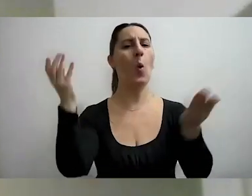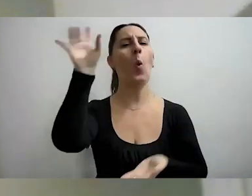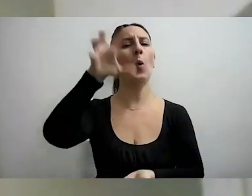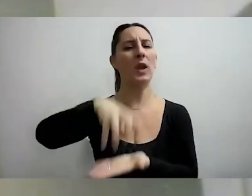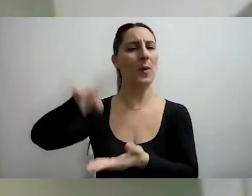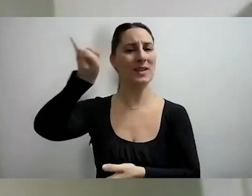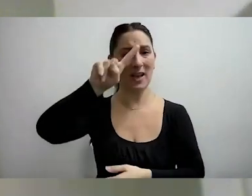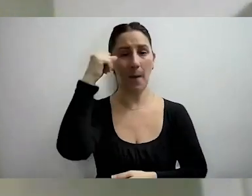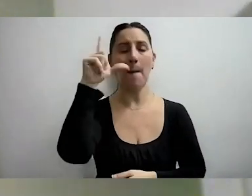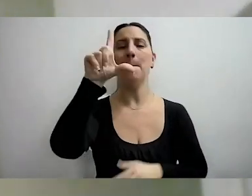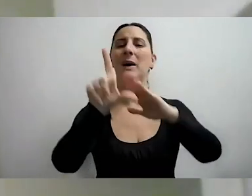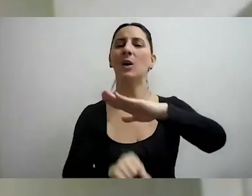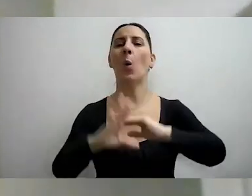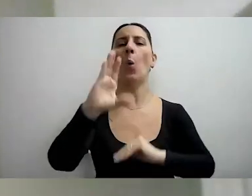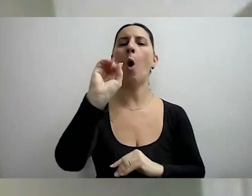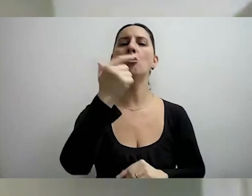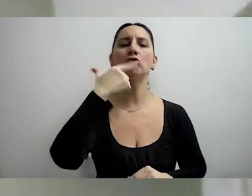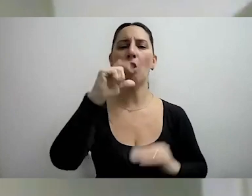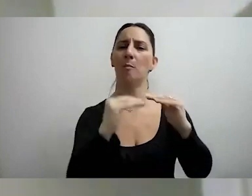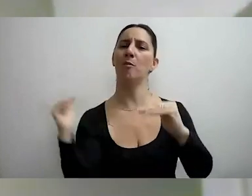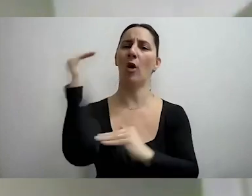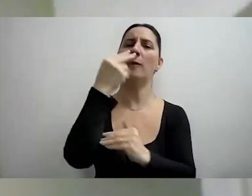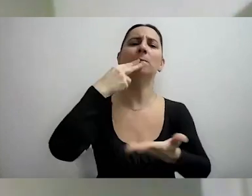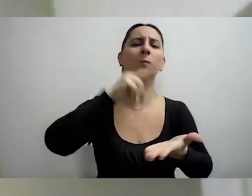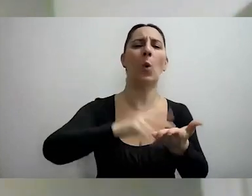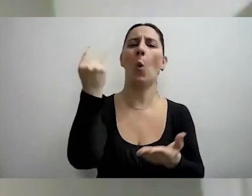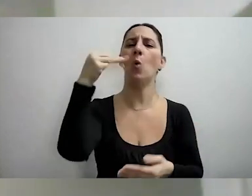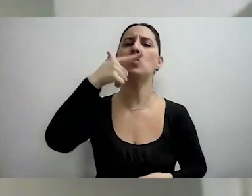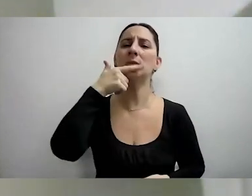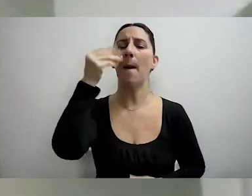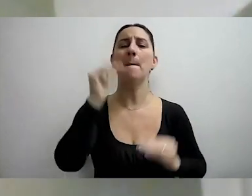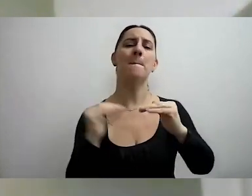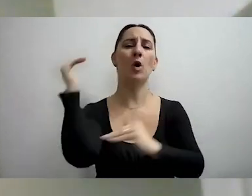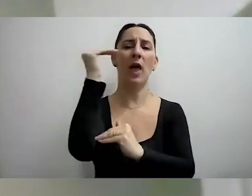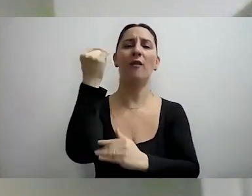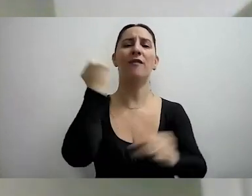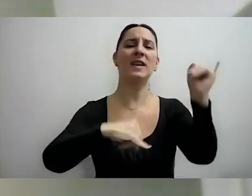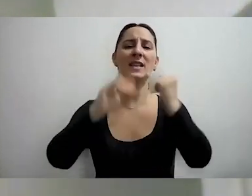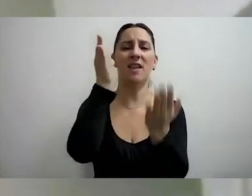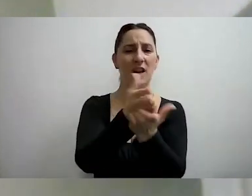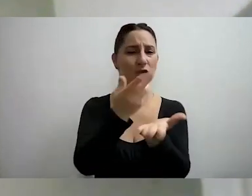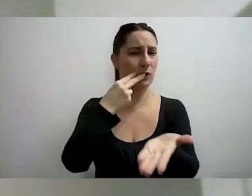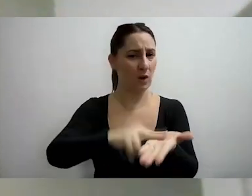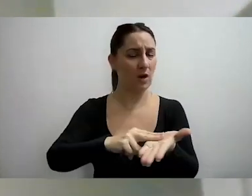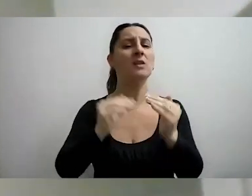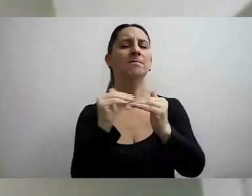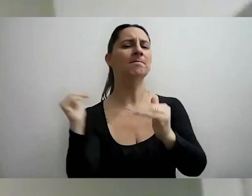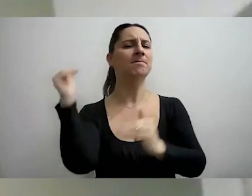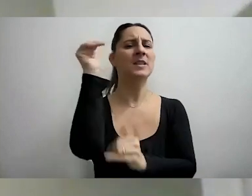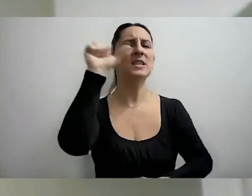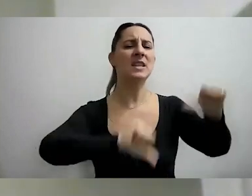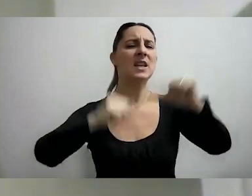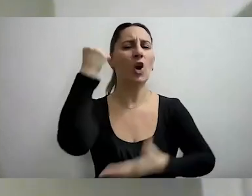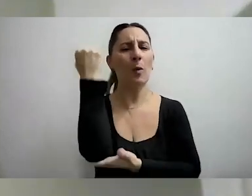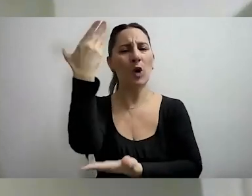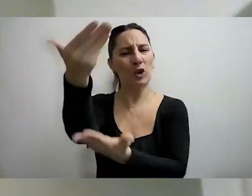de la Patagonia San Juan Bosco, posgrado en tributación de la UNSA y posgrado en finanzas y derecho tributario de la UB, doctoranda en ciencias económicas con tesis en